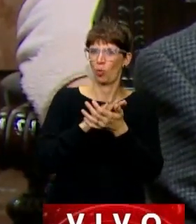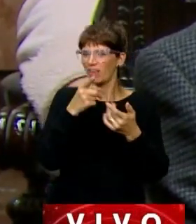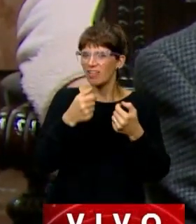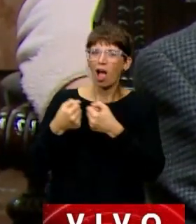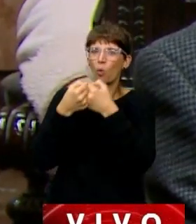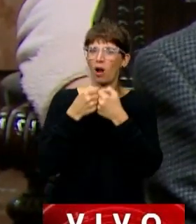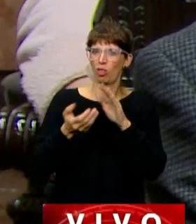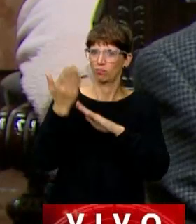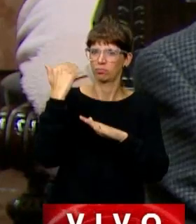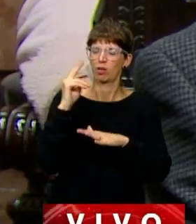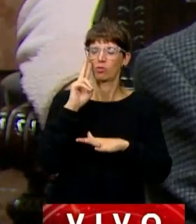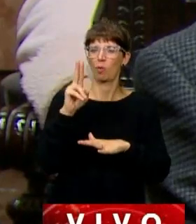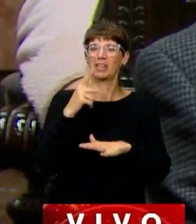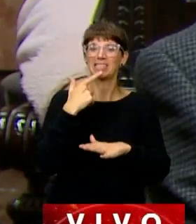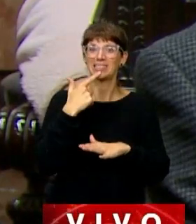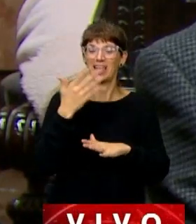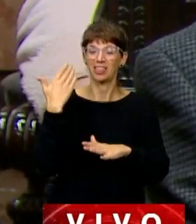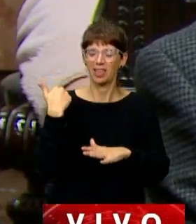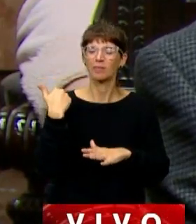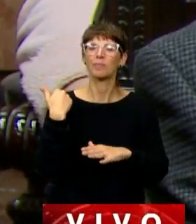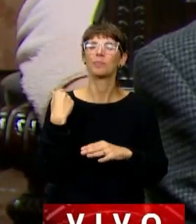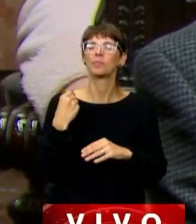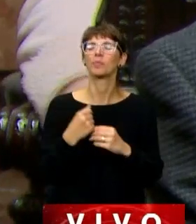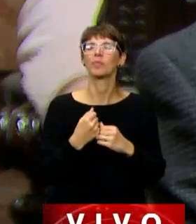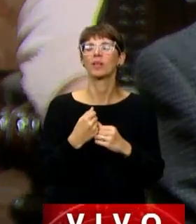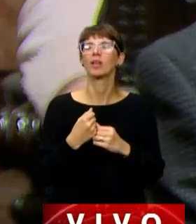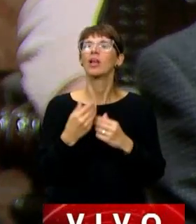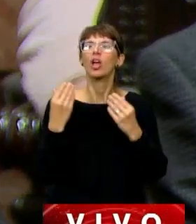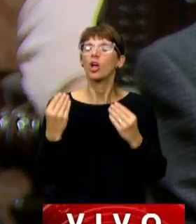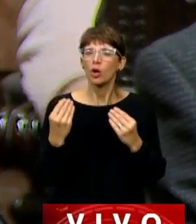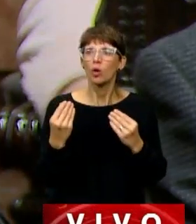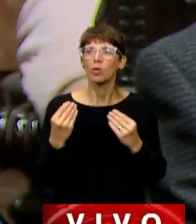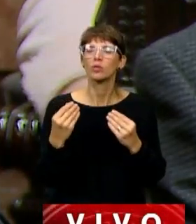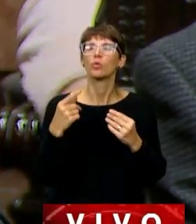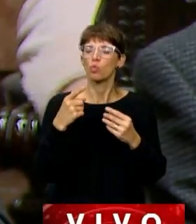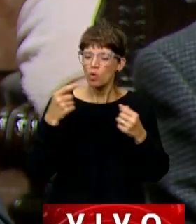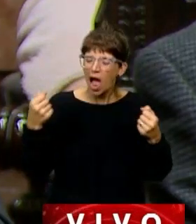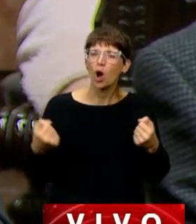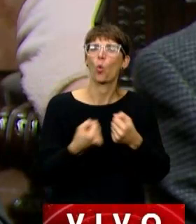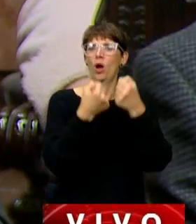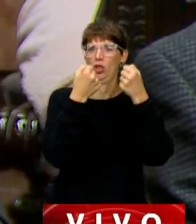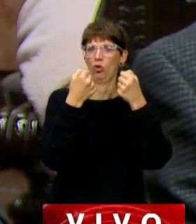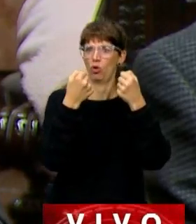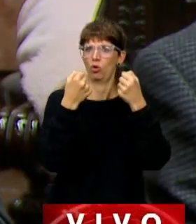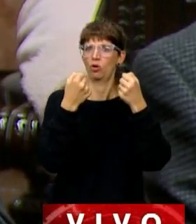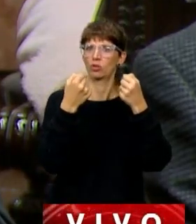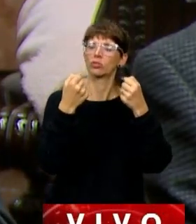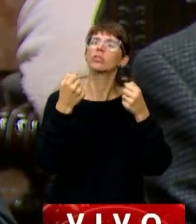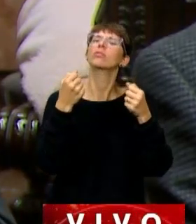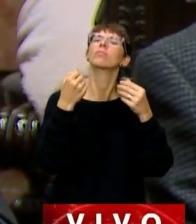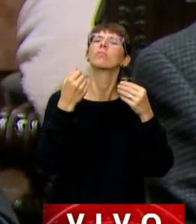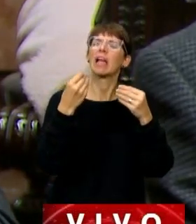2017, se señala como antecedente próximo el acuerdo para el nuevo federalismo que había sido suscrito entre